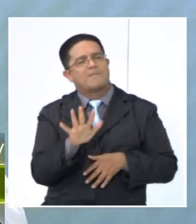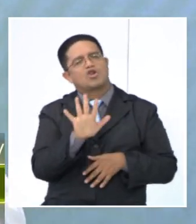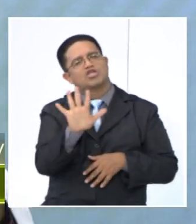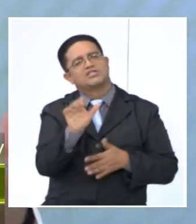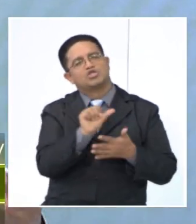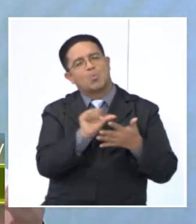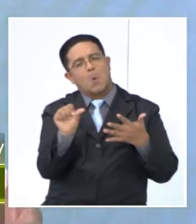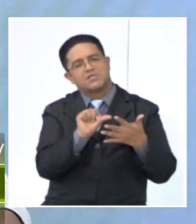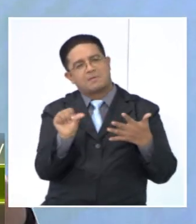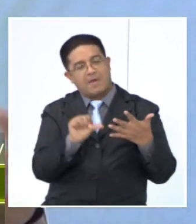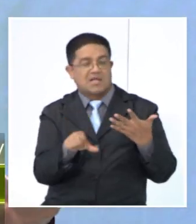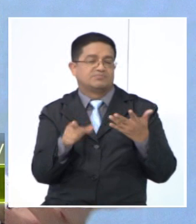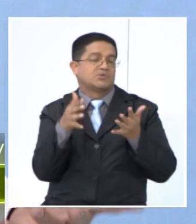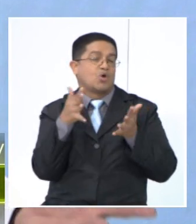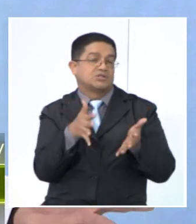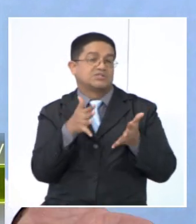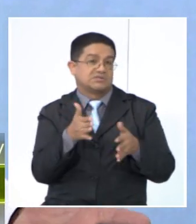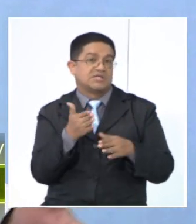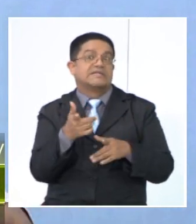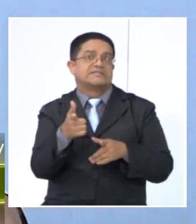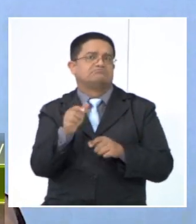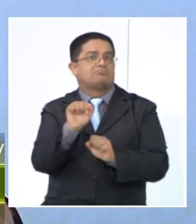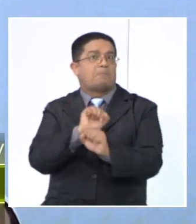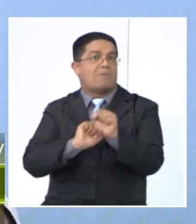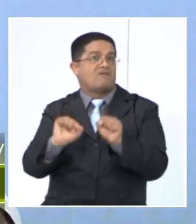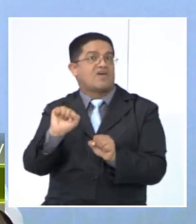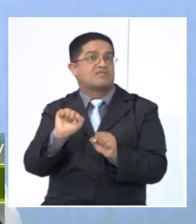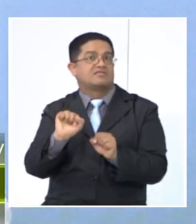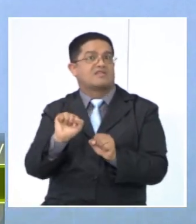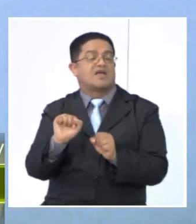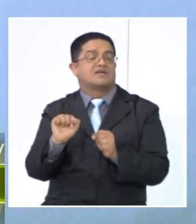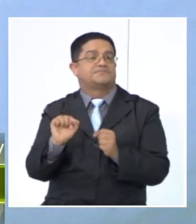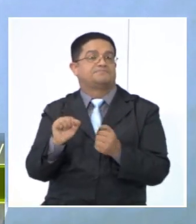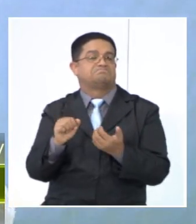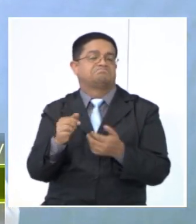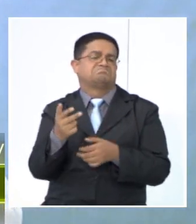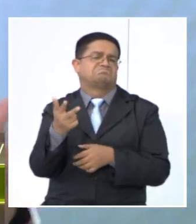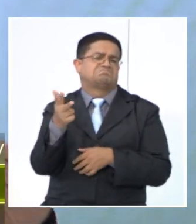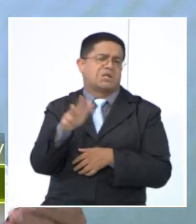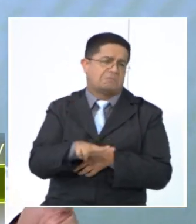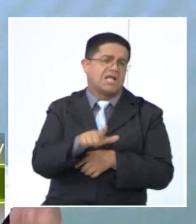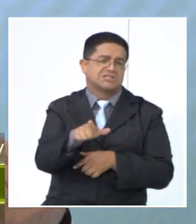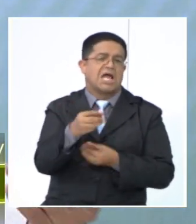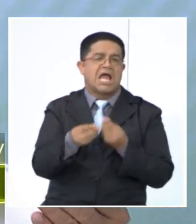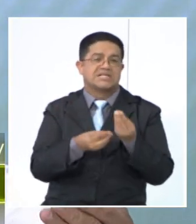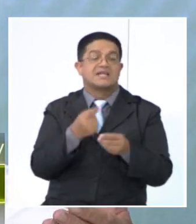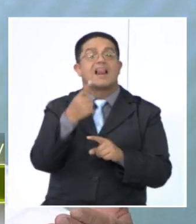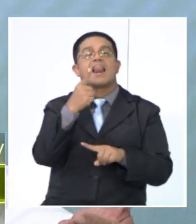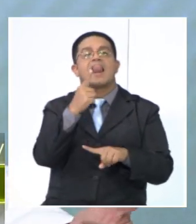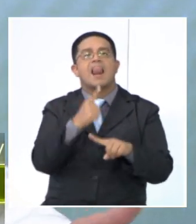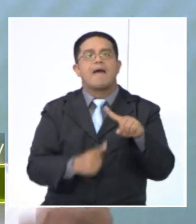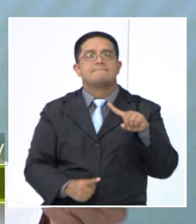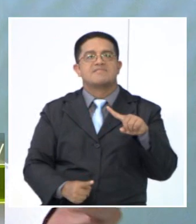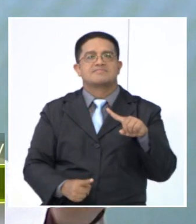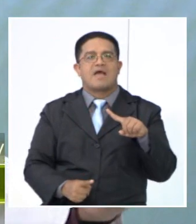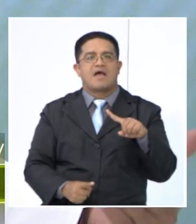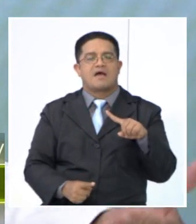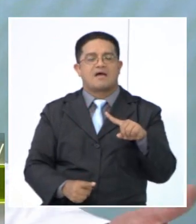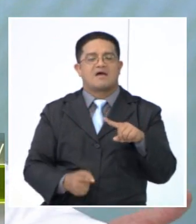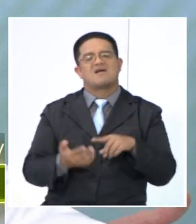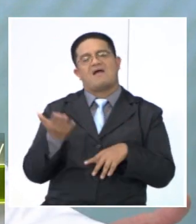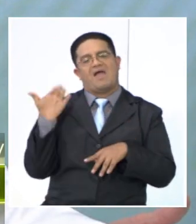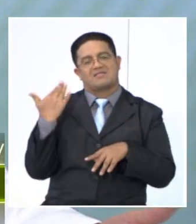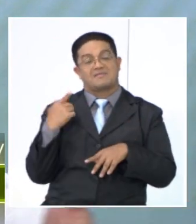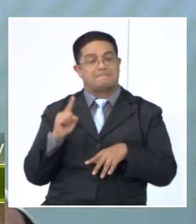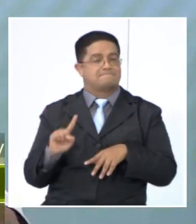semanas. Y lo recomendable, si es preventivo, cada 3 meses, realizar la mitad de las sesiones que se hizo